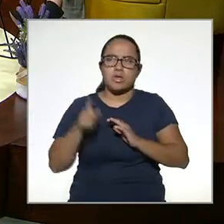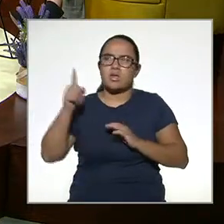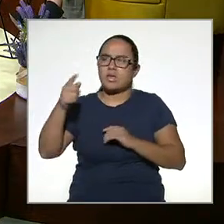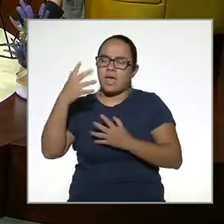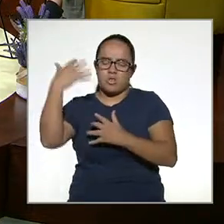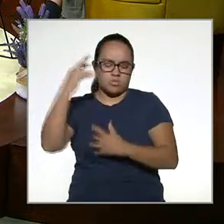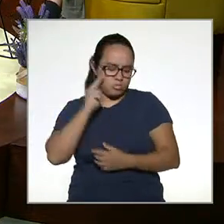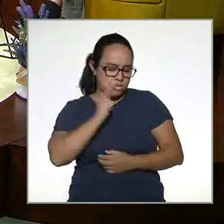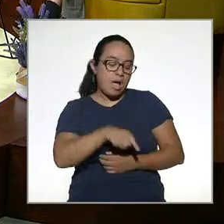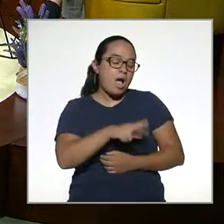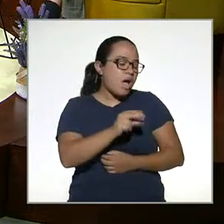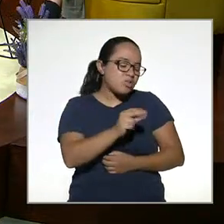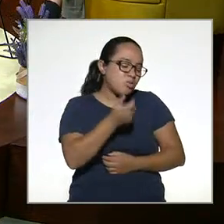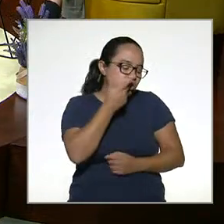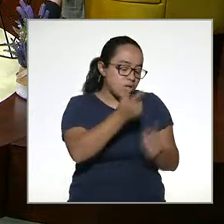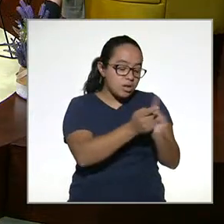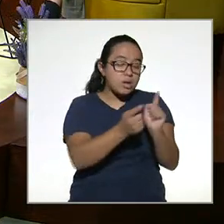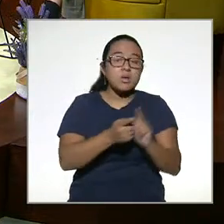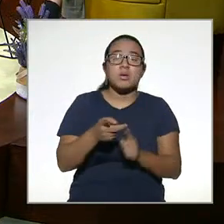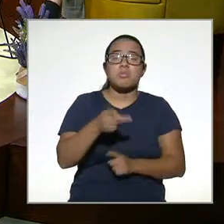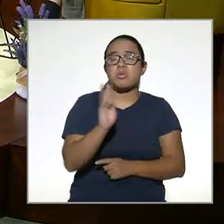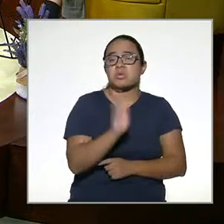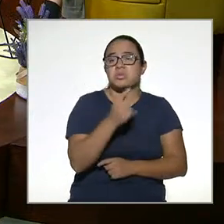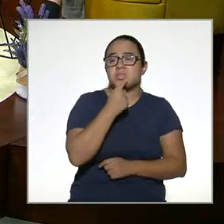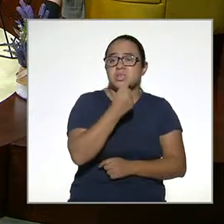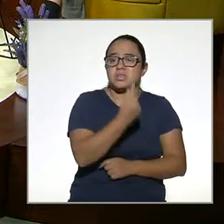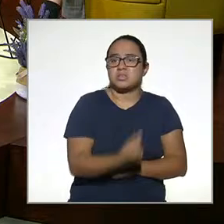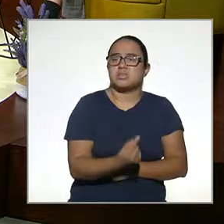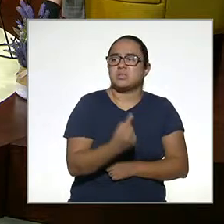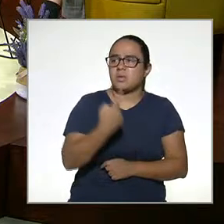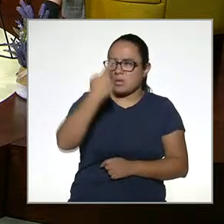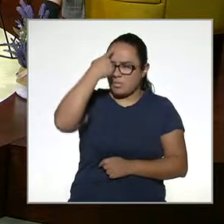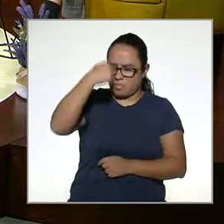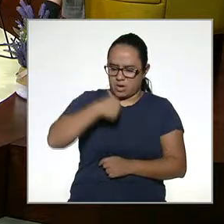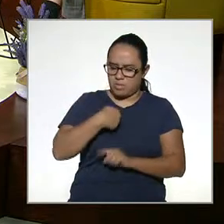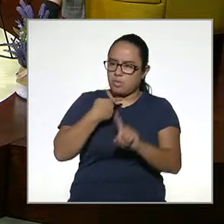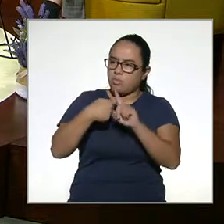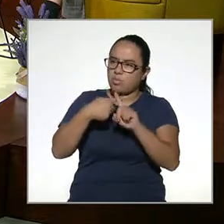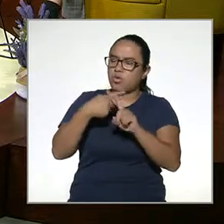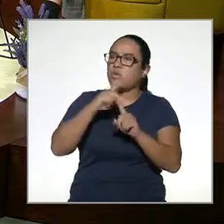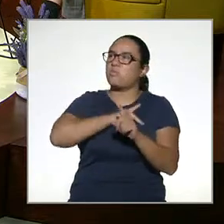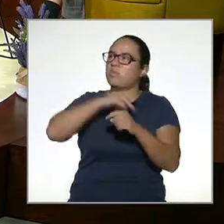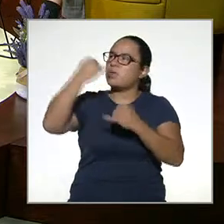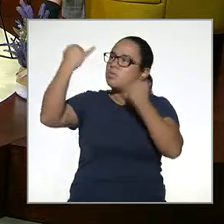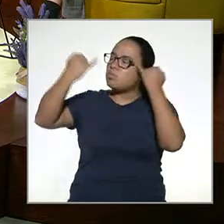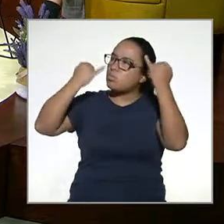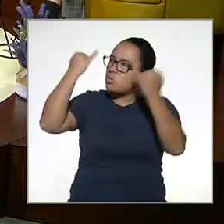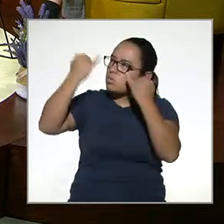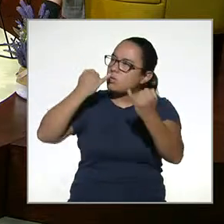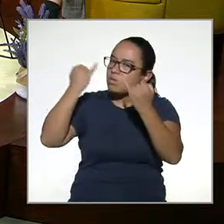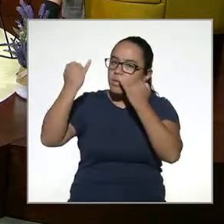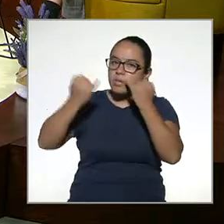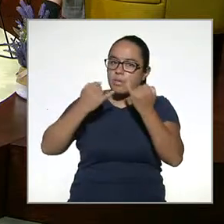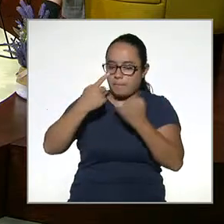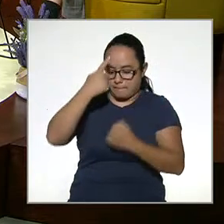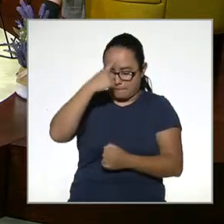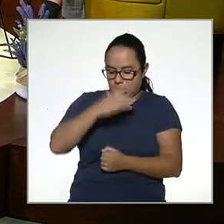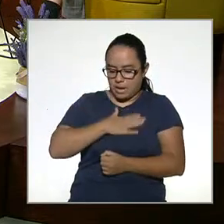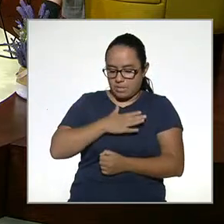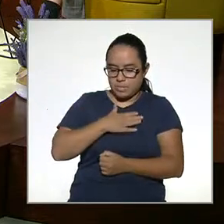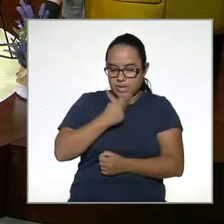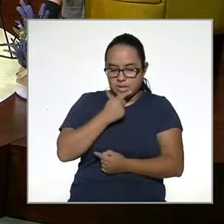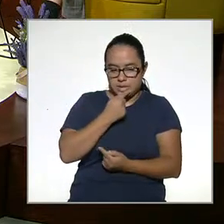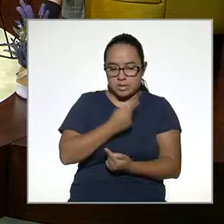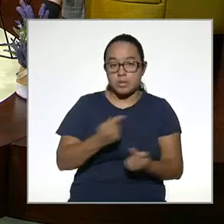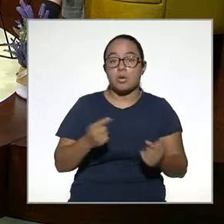introversión, eventualmente para el niño puede ser, por ejemplo, un acto de construcción o de creación de un mundo que lo constituye en su ser niño, por ejemplo,